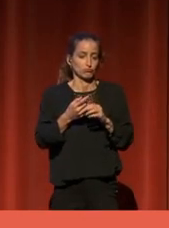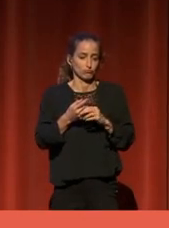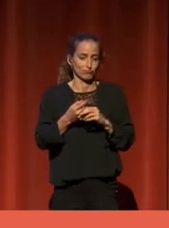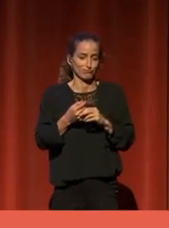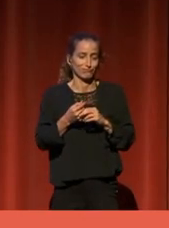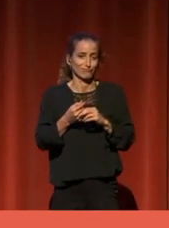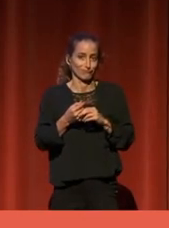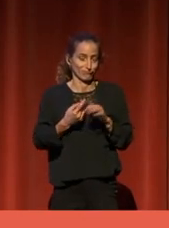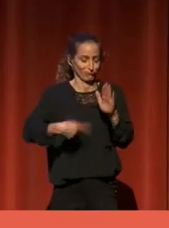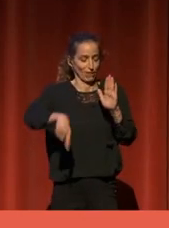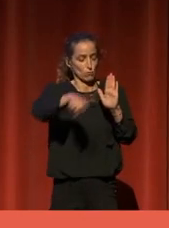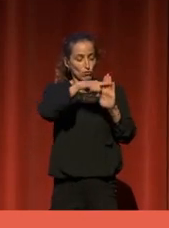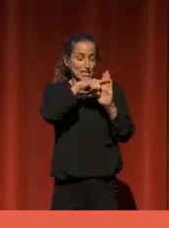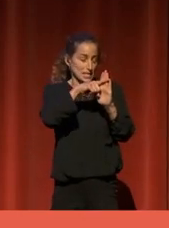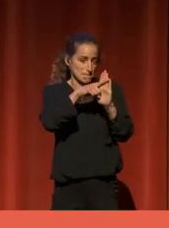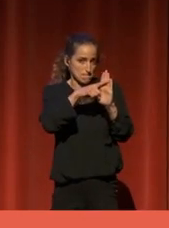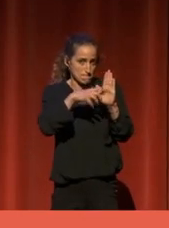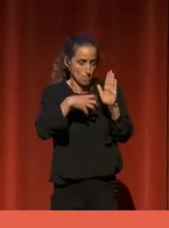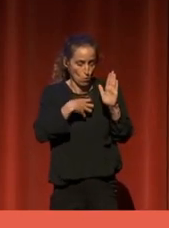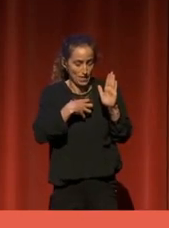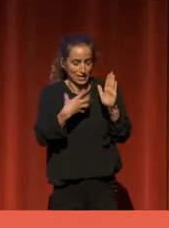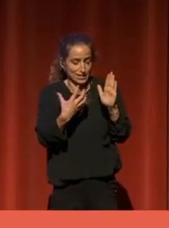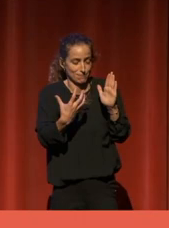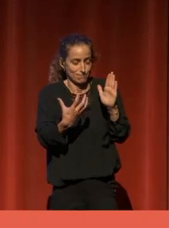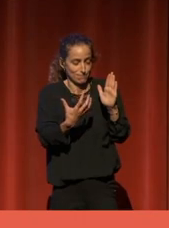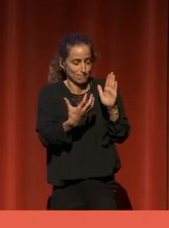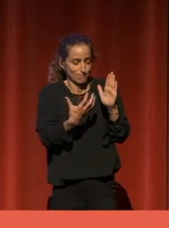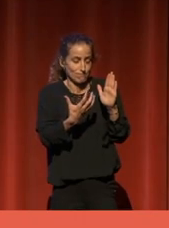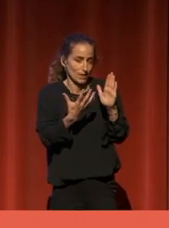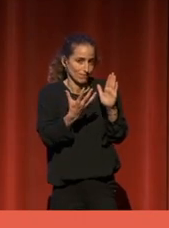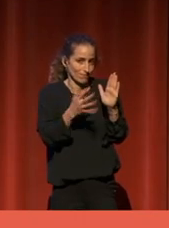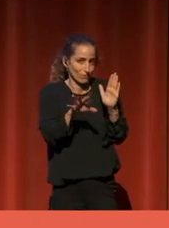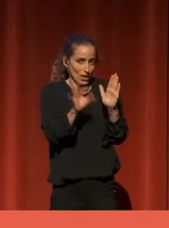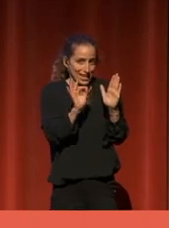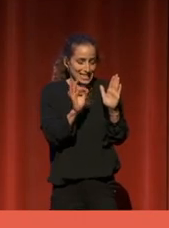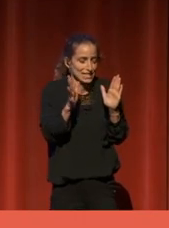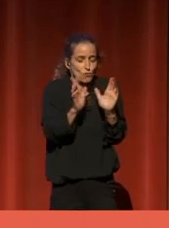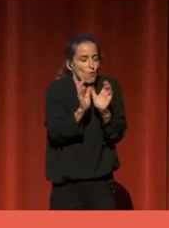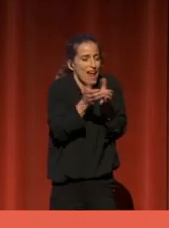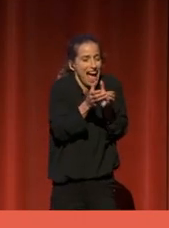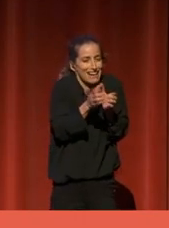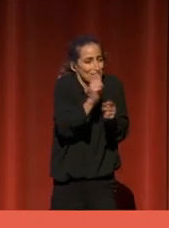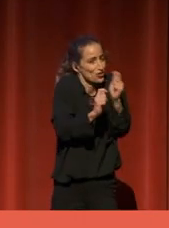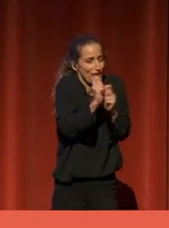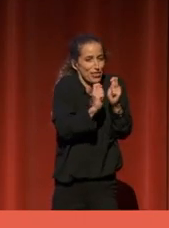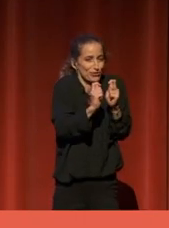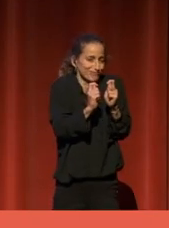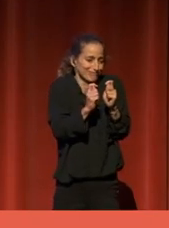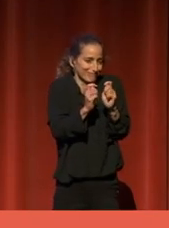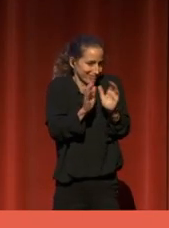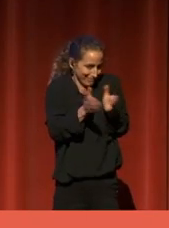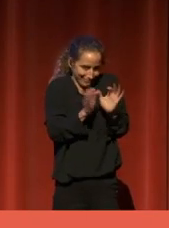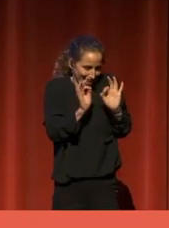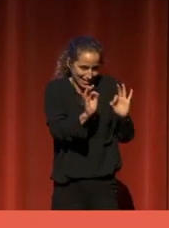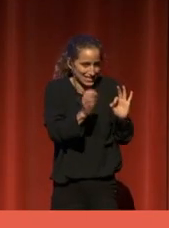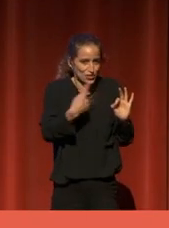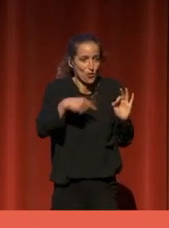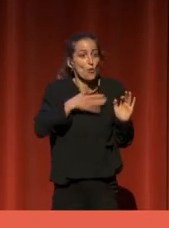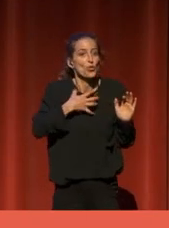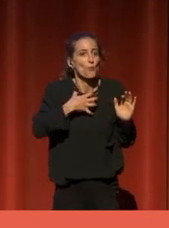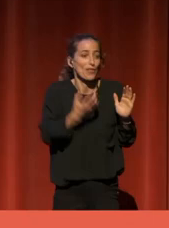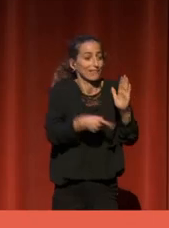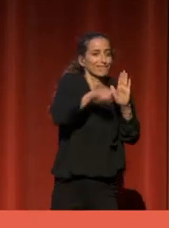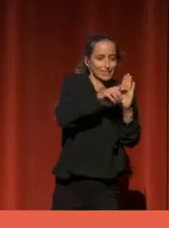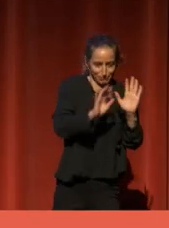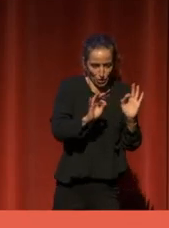te eligen O sea que es una especie de organización cerrada y se puede encontrar más información en su página